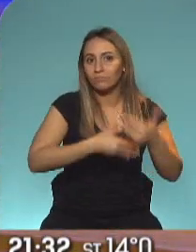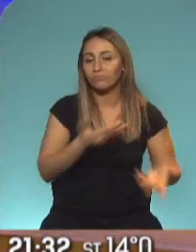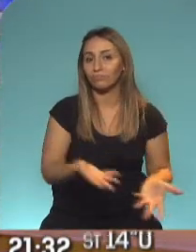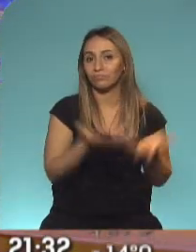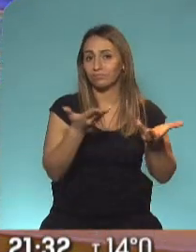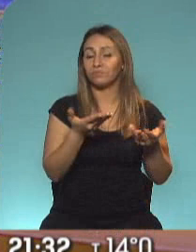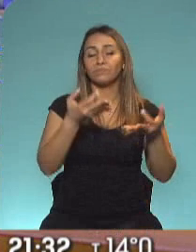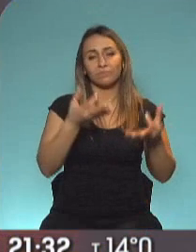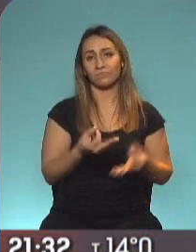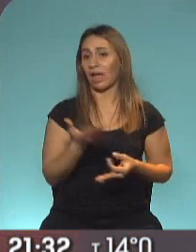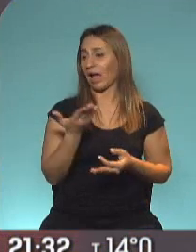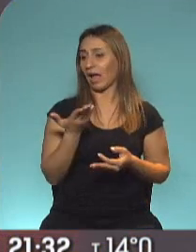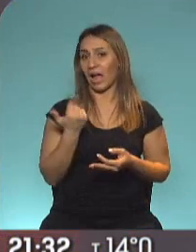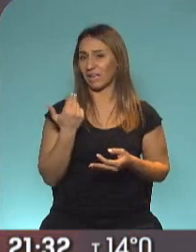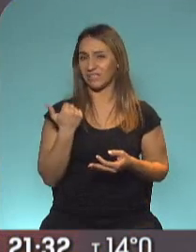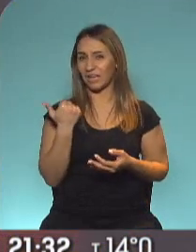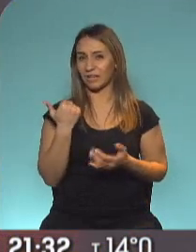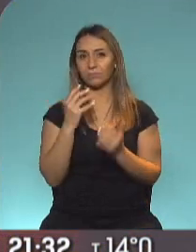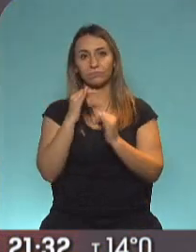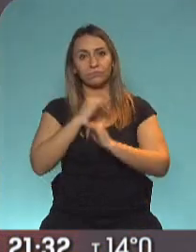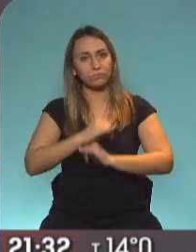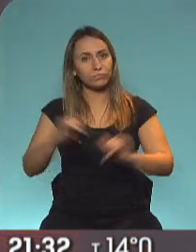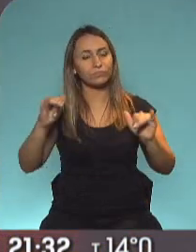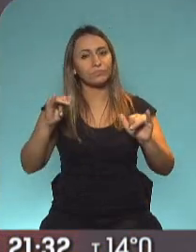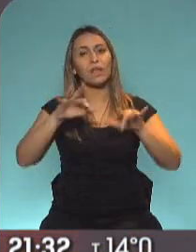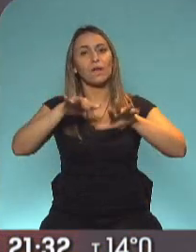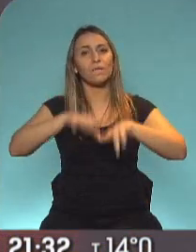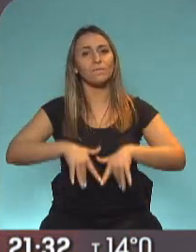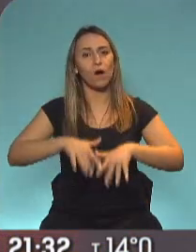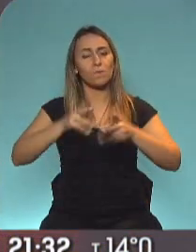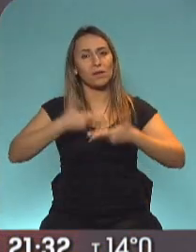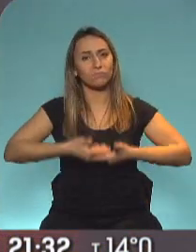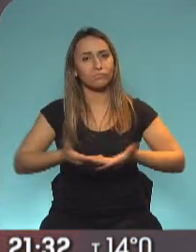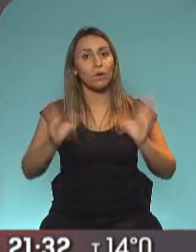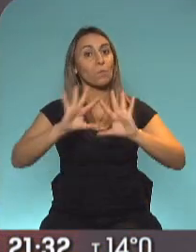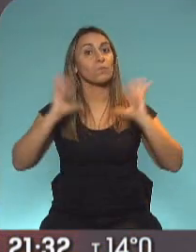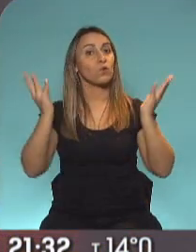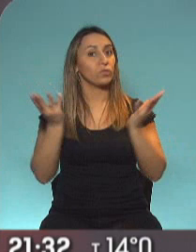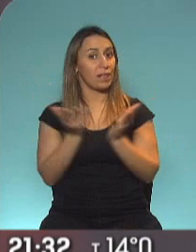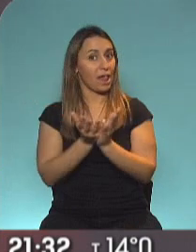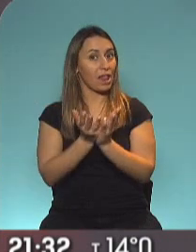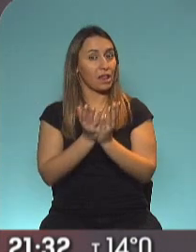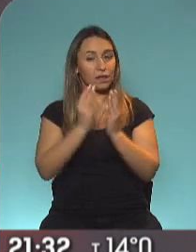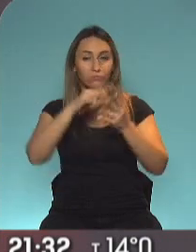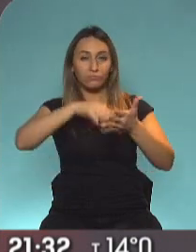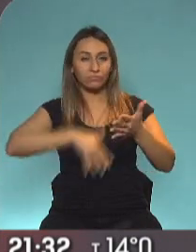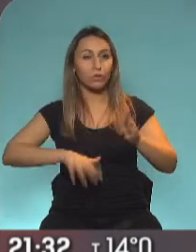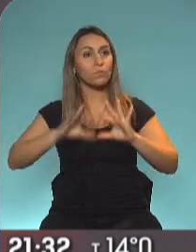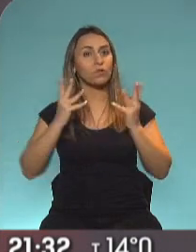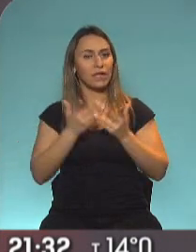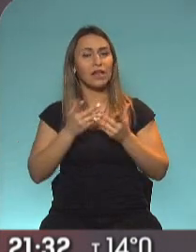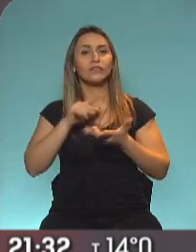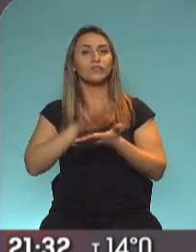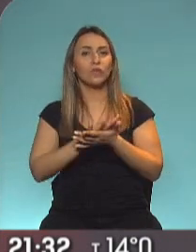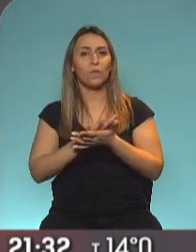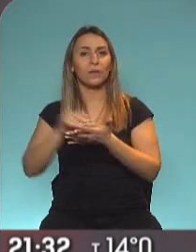hace algunas horas, ayer, se publicó el informe mundial acerca de los desarraigos. Es publicado